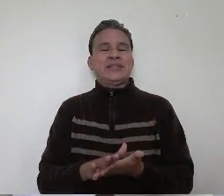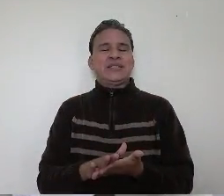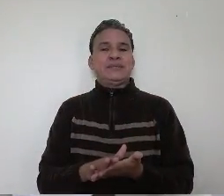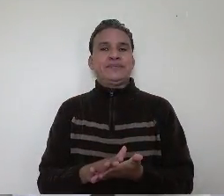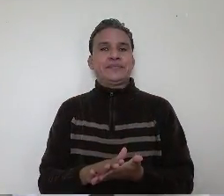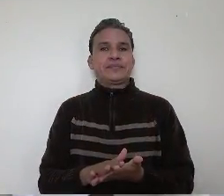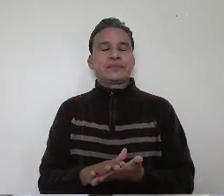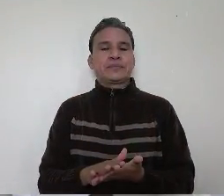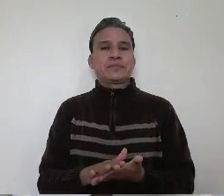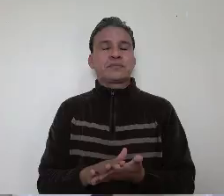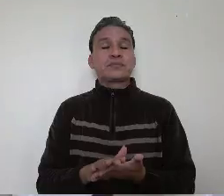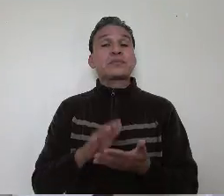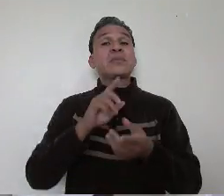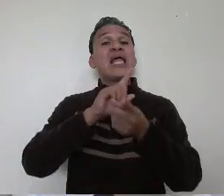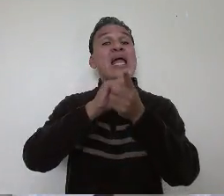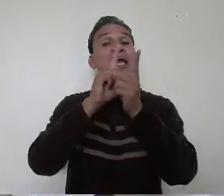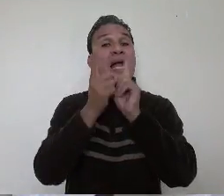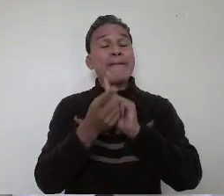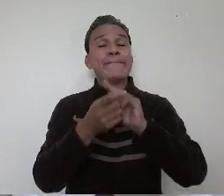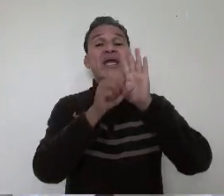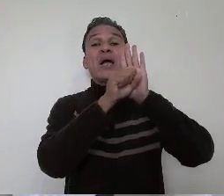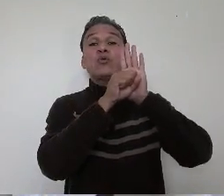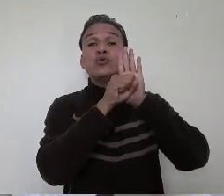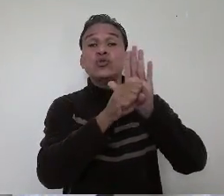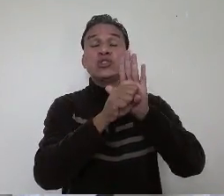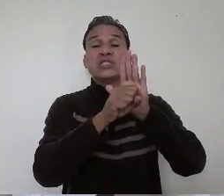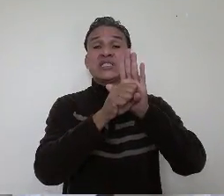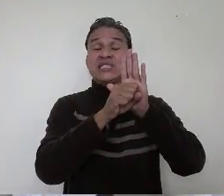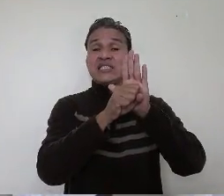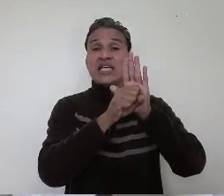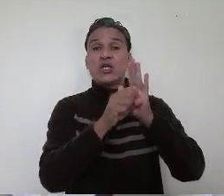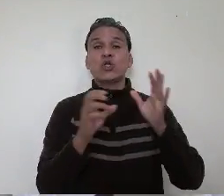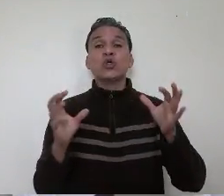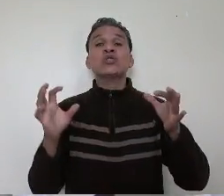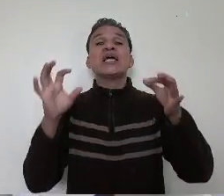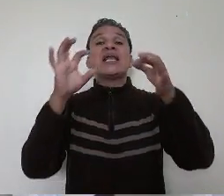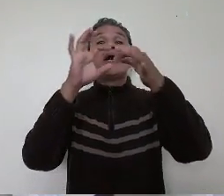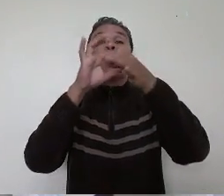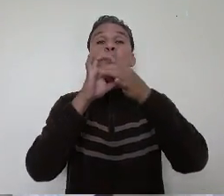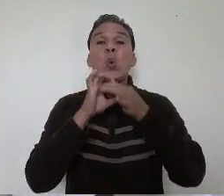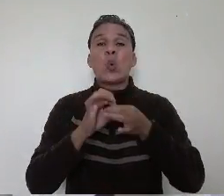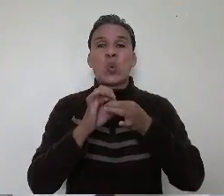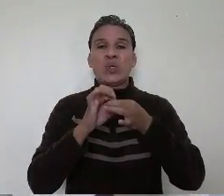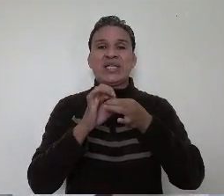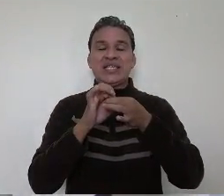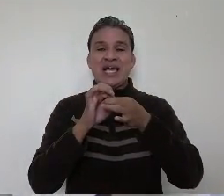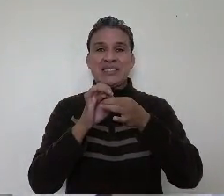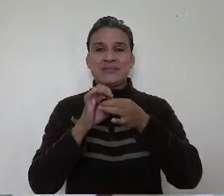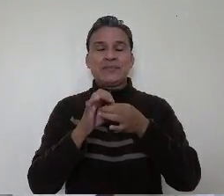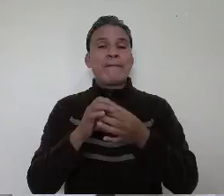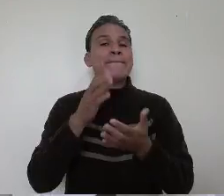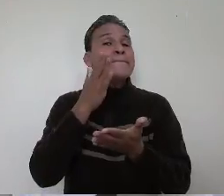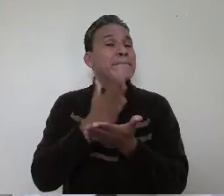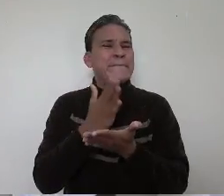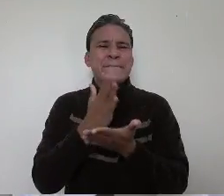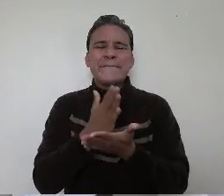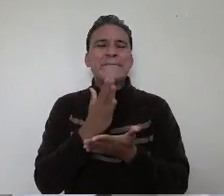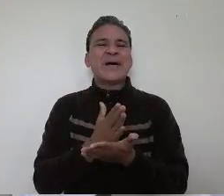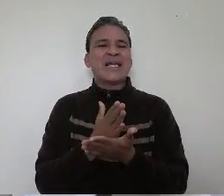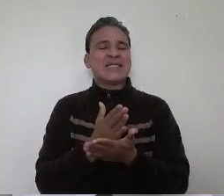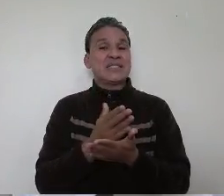en un signo de fidelidad a la alianza que ha sellado con nosotros para siempre. Por eso,